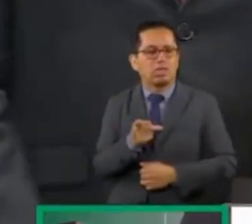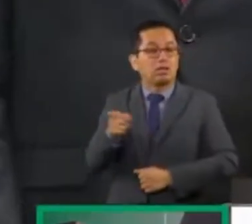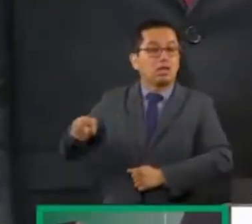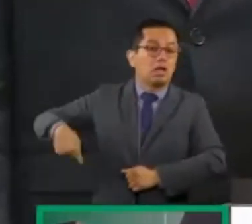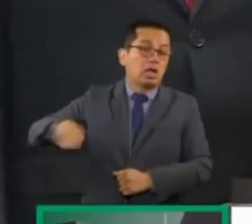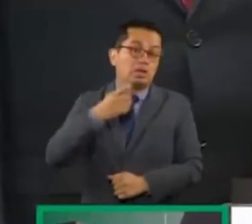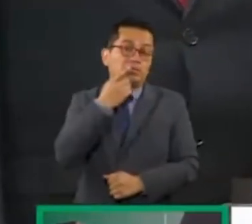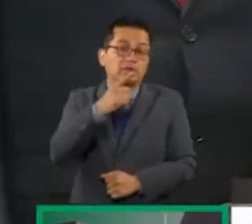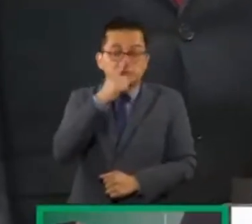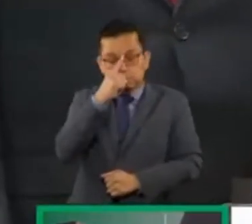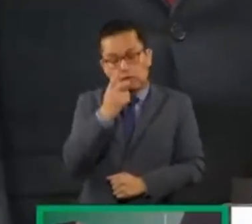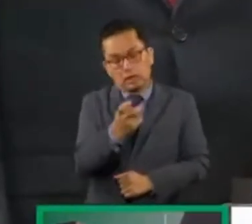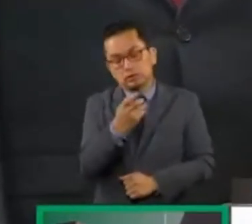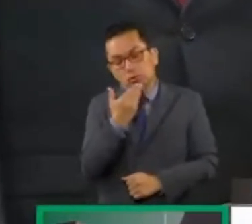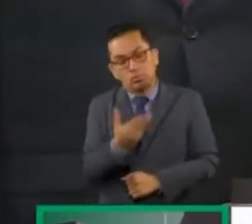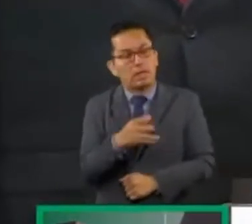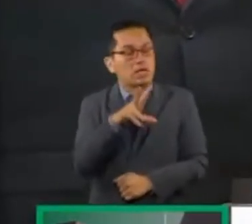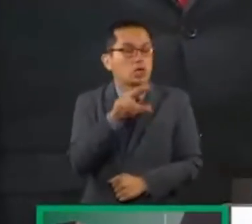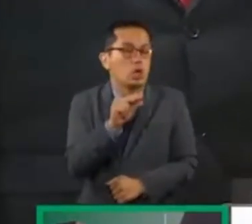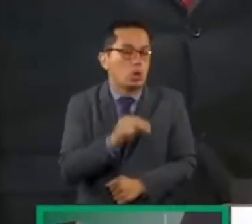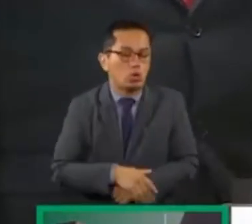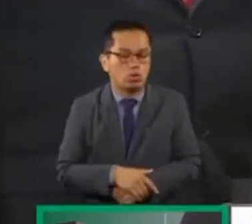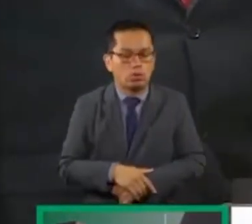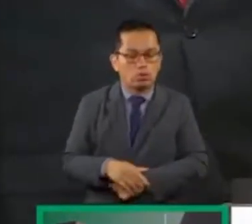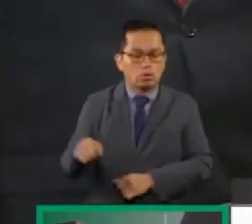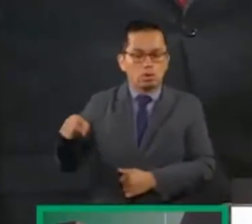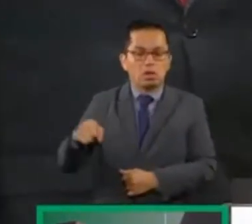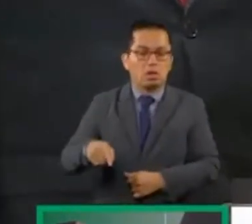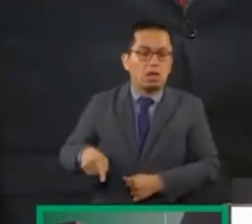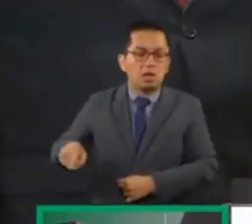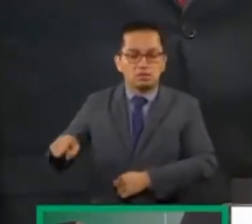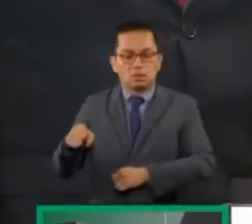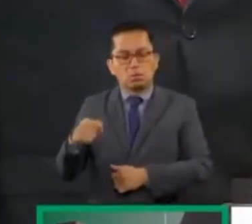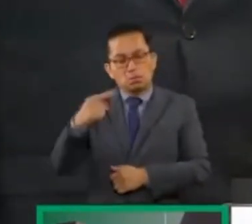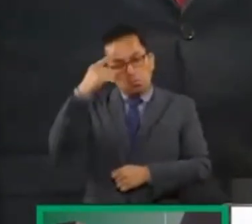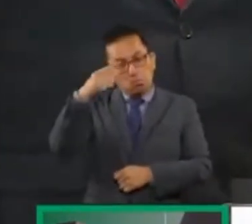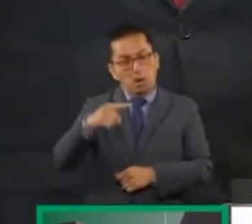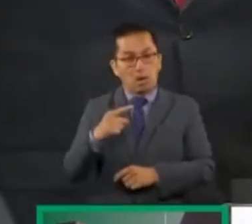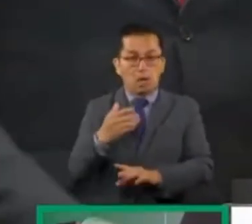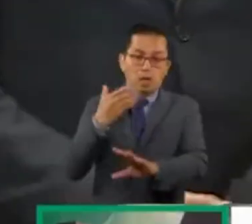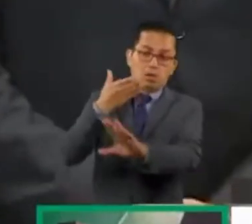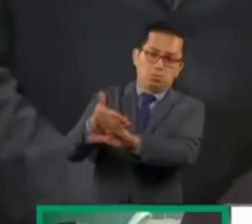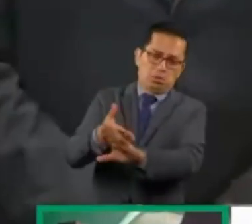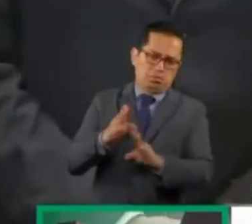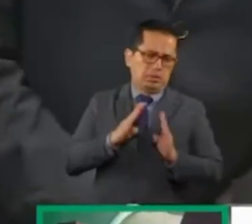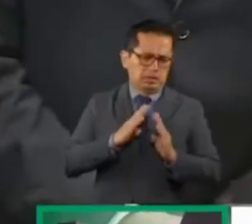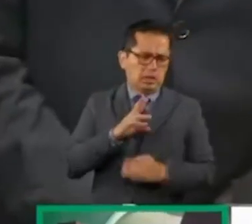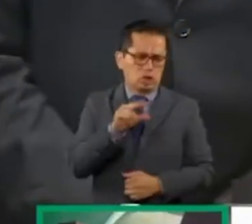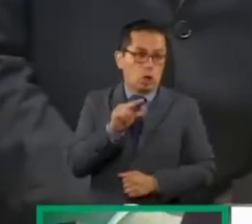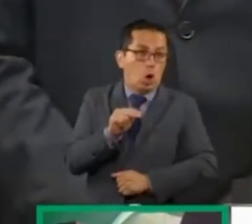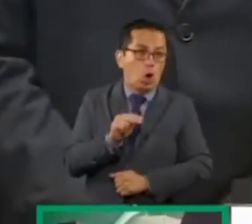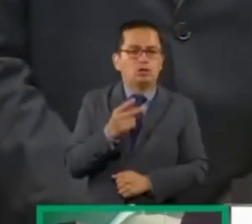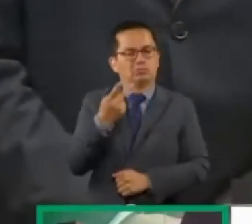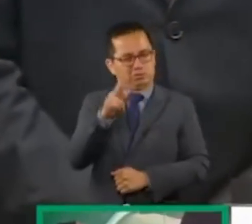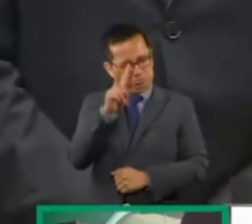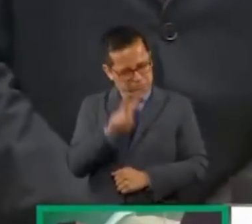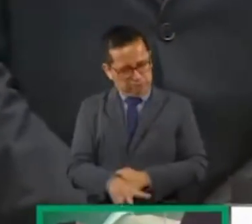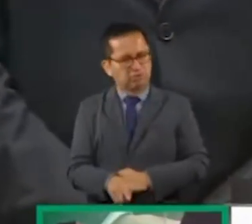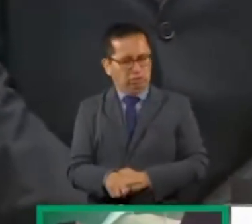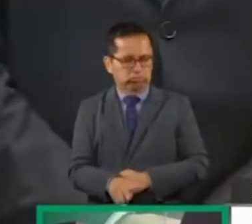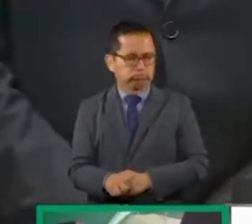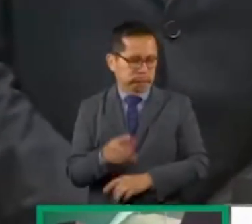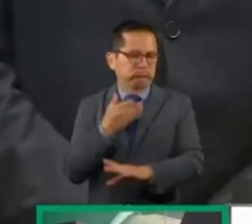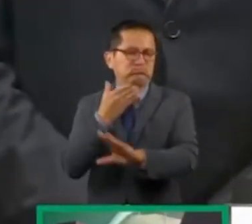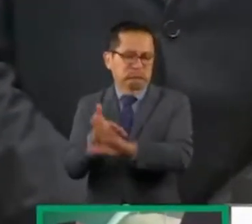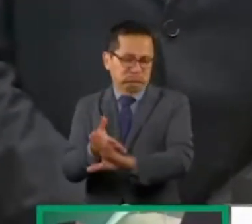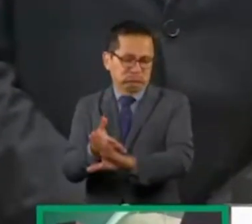para decir sin atacar supuestamente ellos al ejército cuando en la realidad sí lo están haciendo.